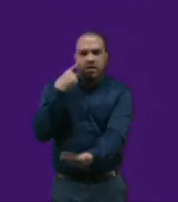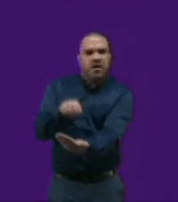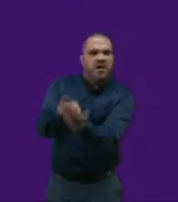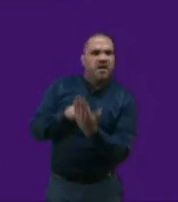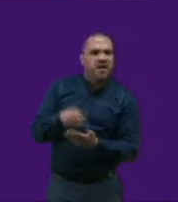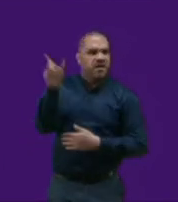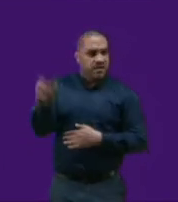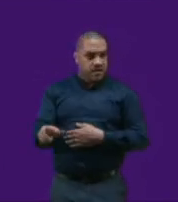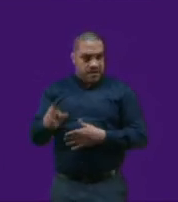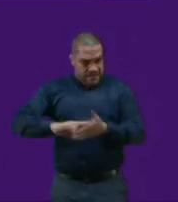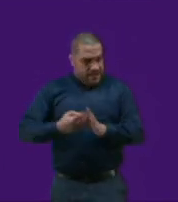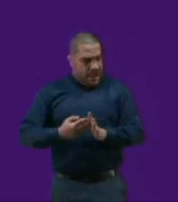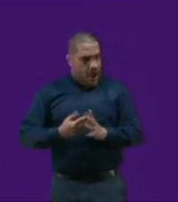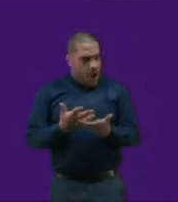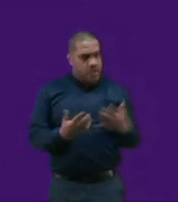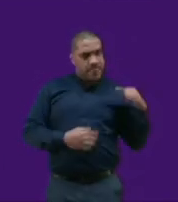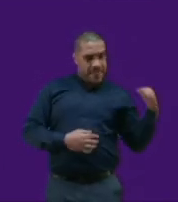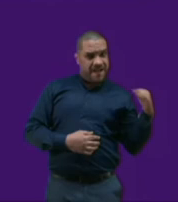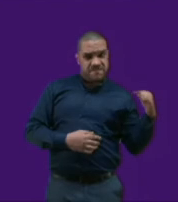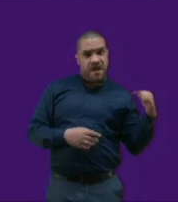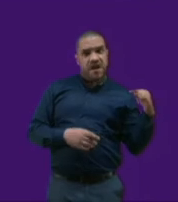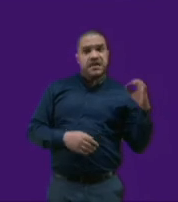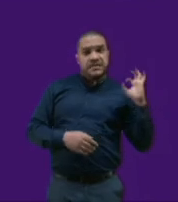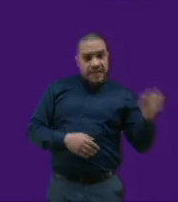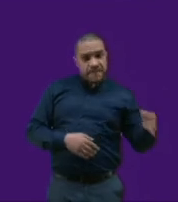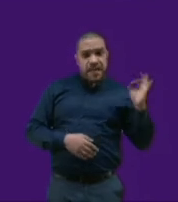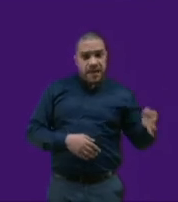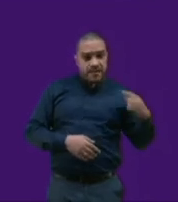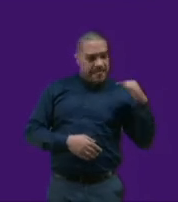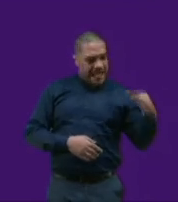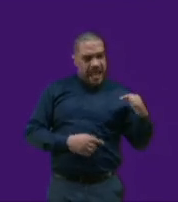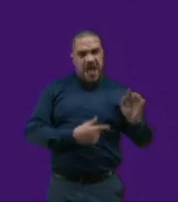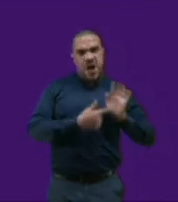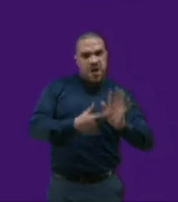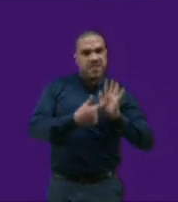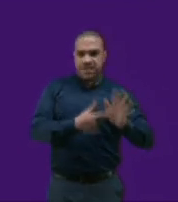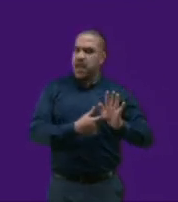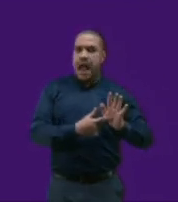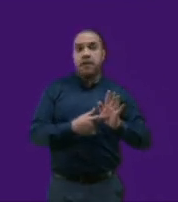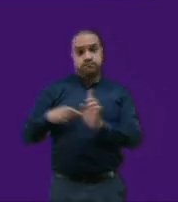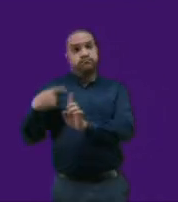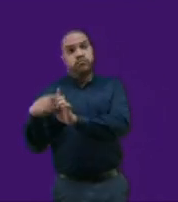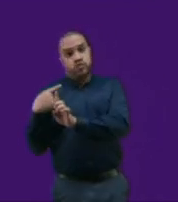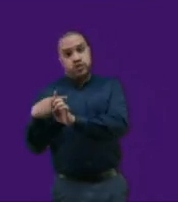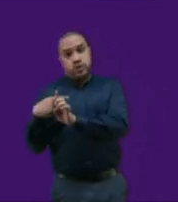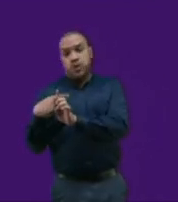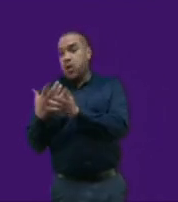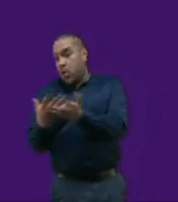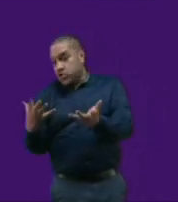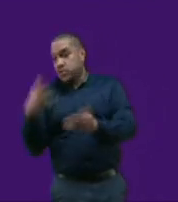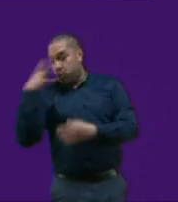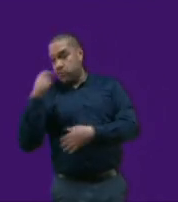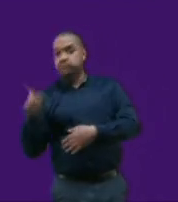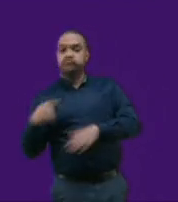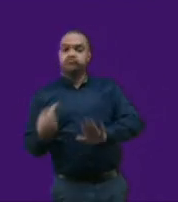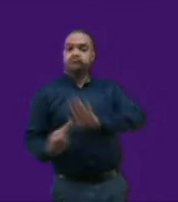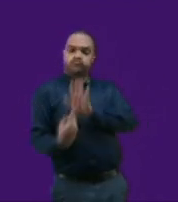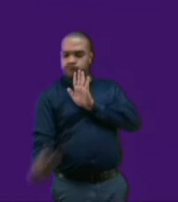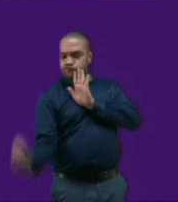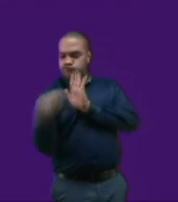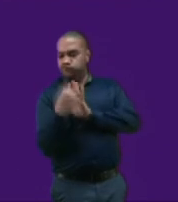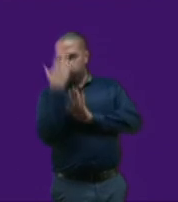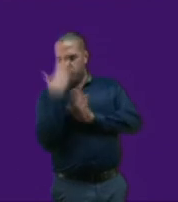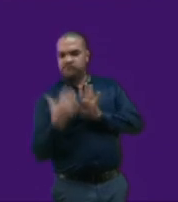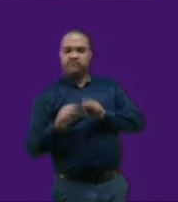necesariamente nos muestra las negativas y eso es uno de los puntos pues ahí negros de la situación, pero al menos pues si estamos